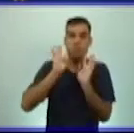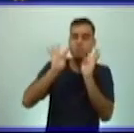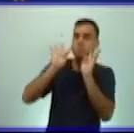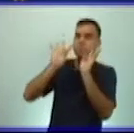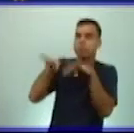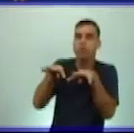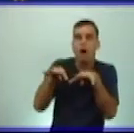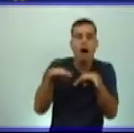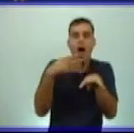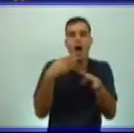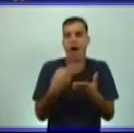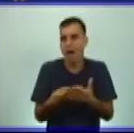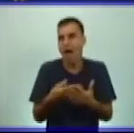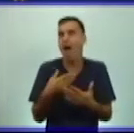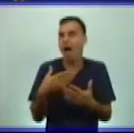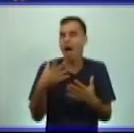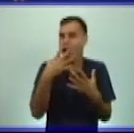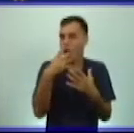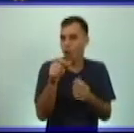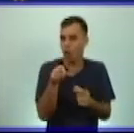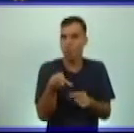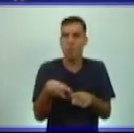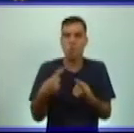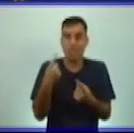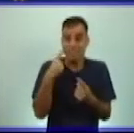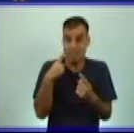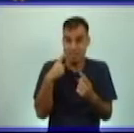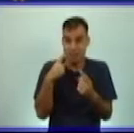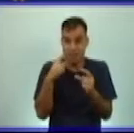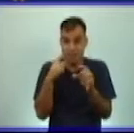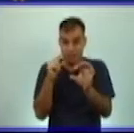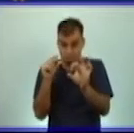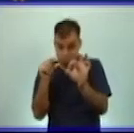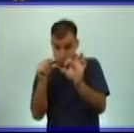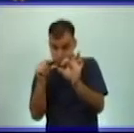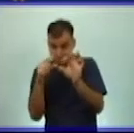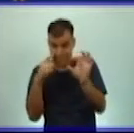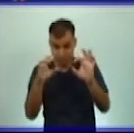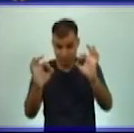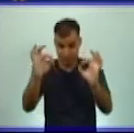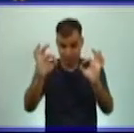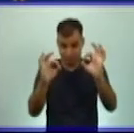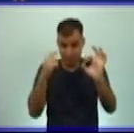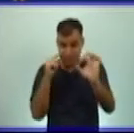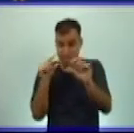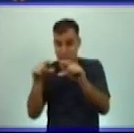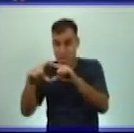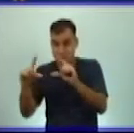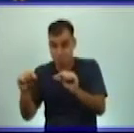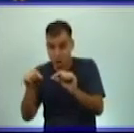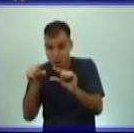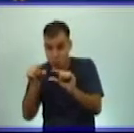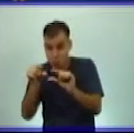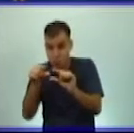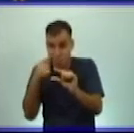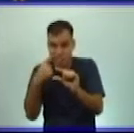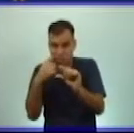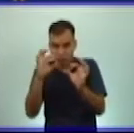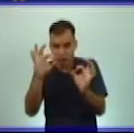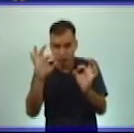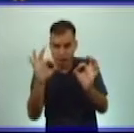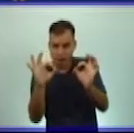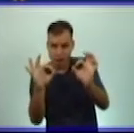que cuando se aproxima el contorno al imán, se observa el movimiento en la